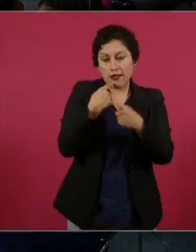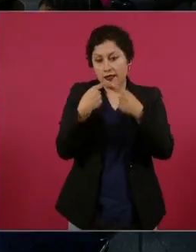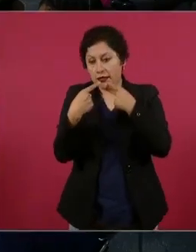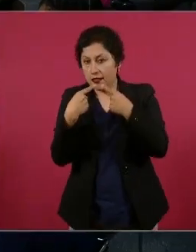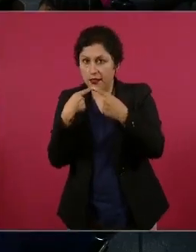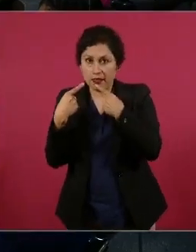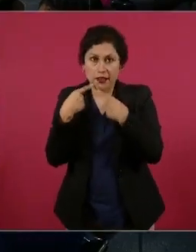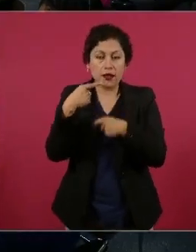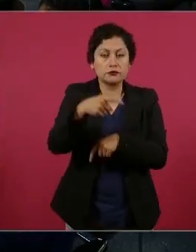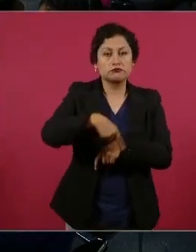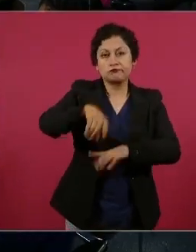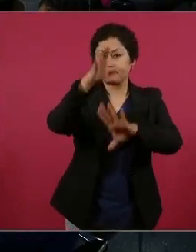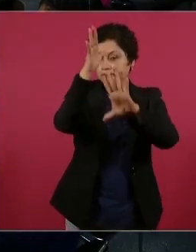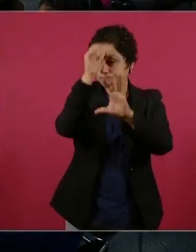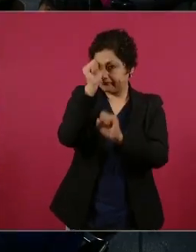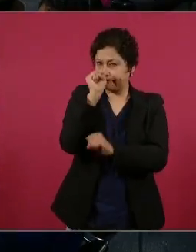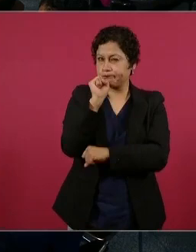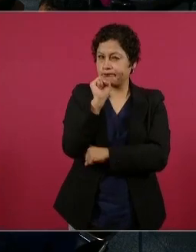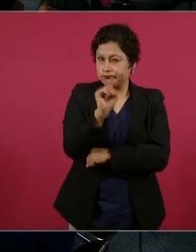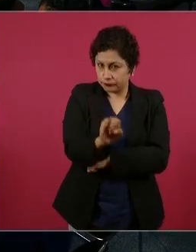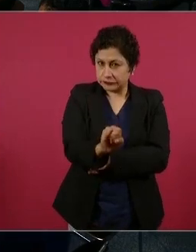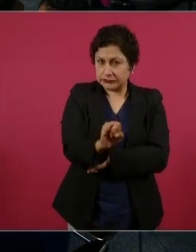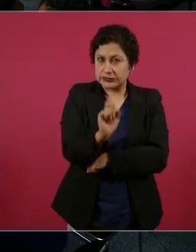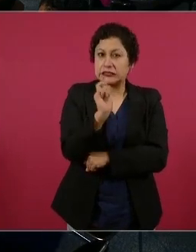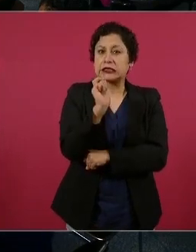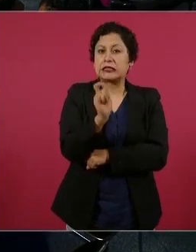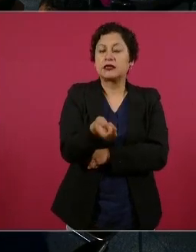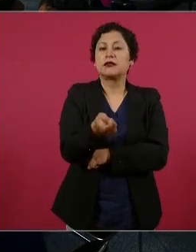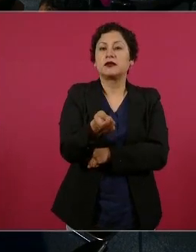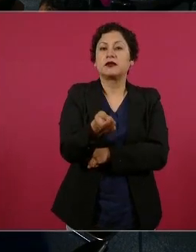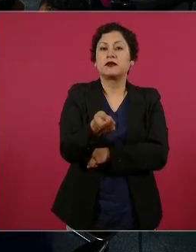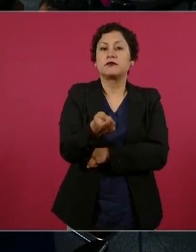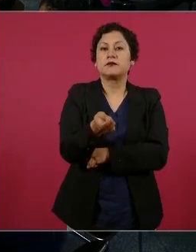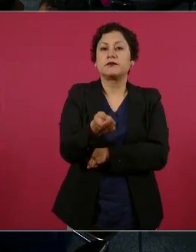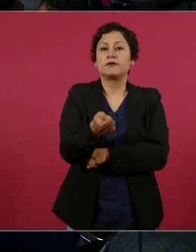que se aceptara